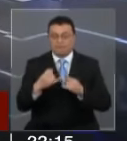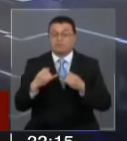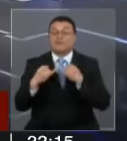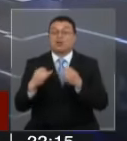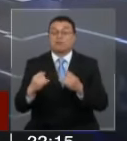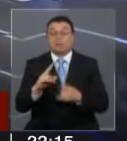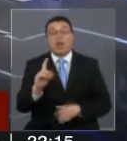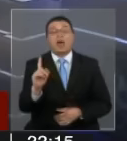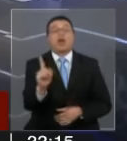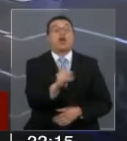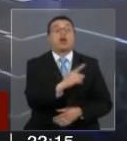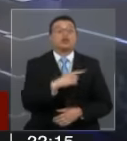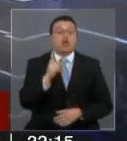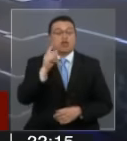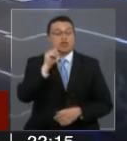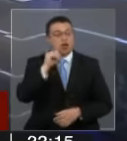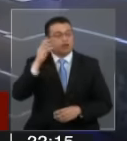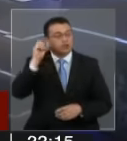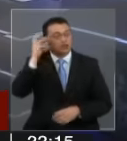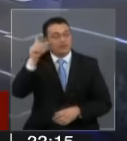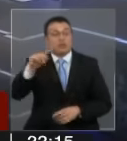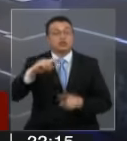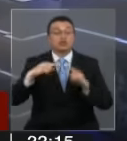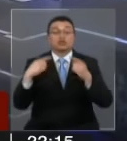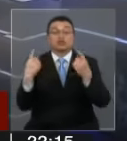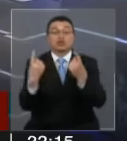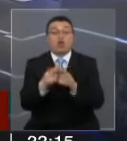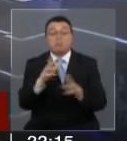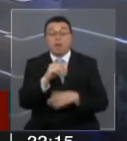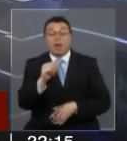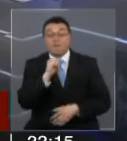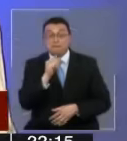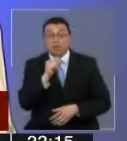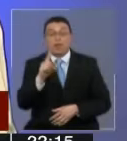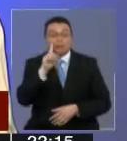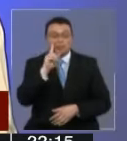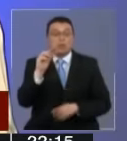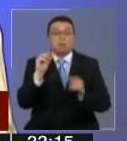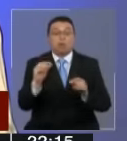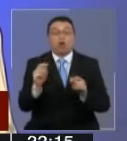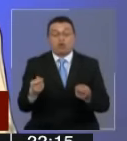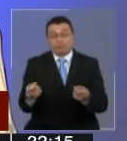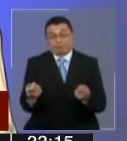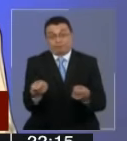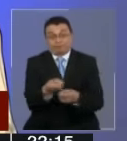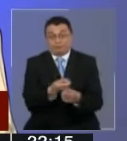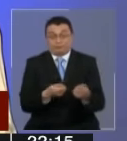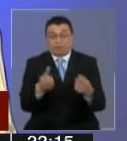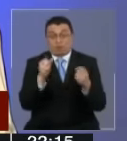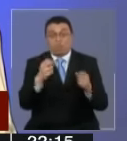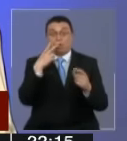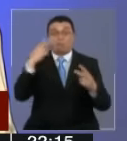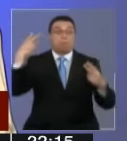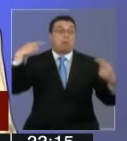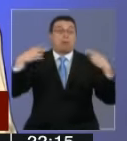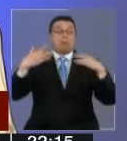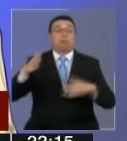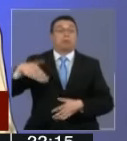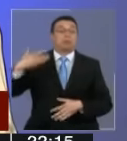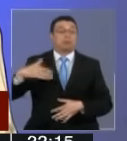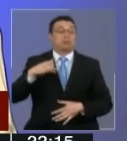aquel que no lo tenga claro que en toda la historia los sectores más desposeídos tienen pocos recursos para poder tener visibilidad y